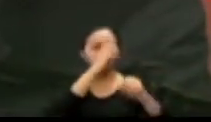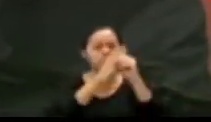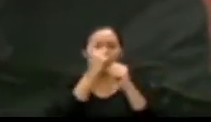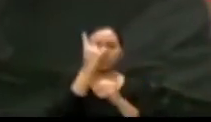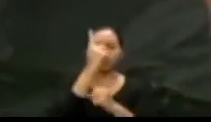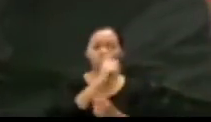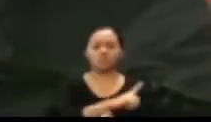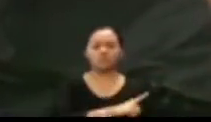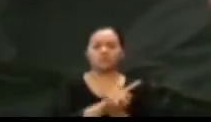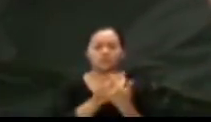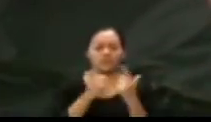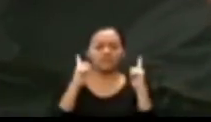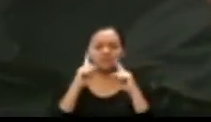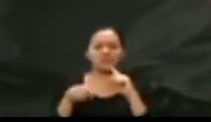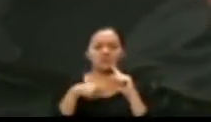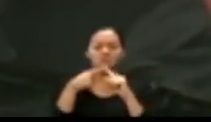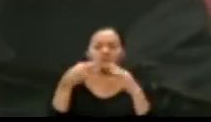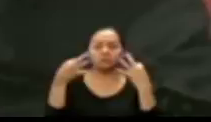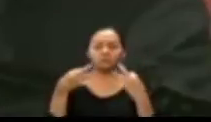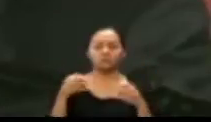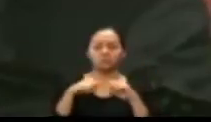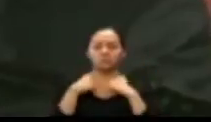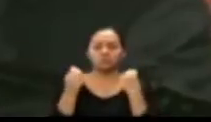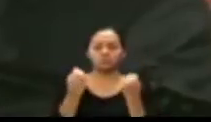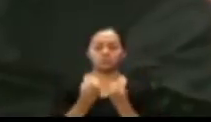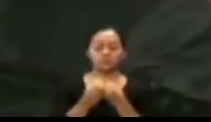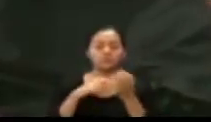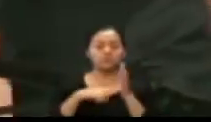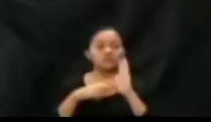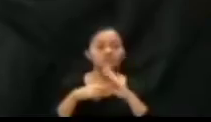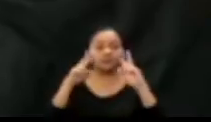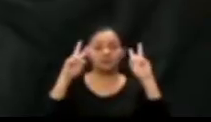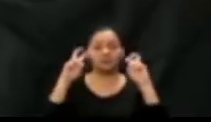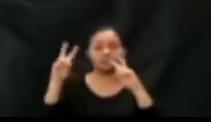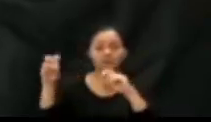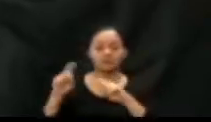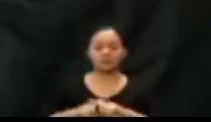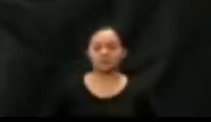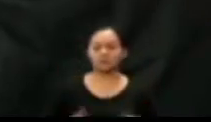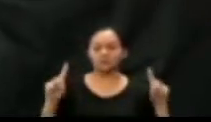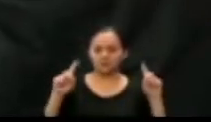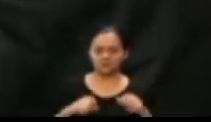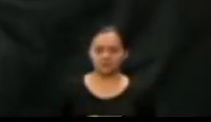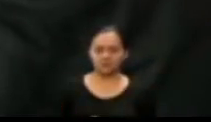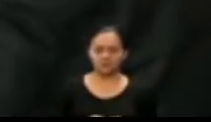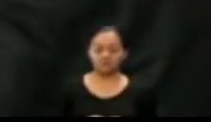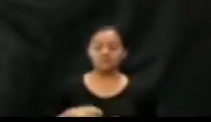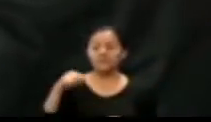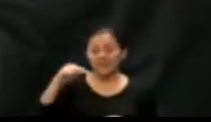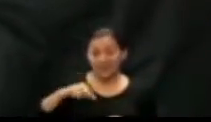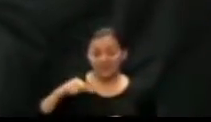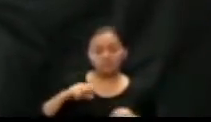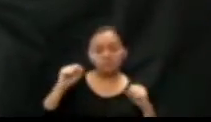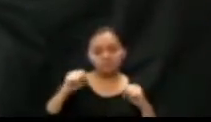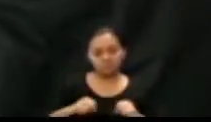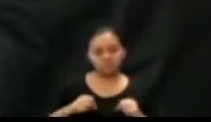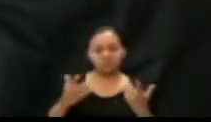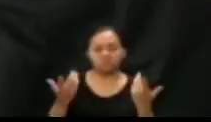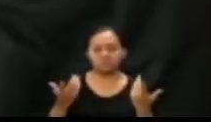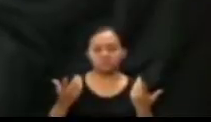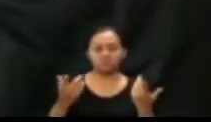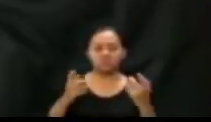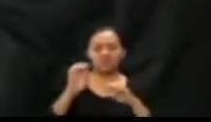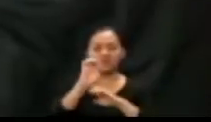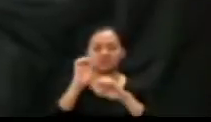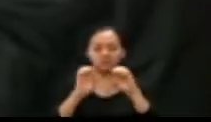busca justicia social. Son cosas totalmente renovadoras, son cosas totalmente nuevas. Y son cosas que a ciertas estructuras